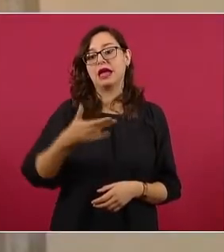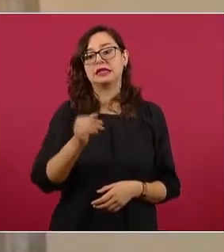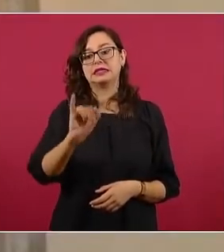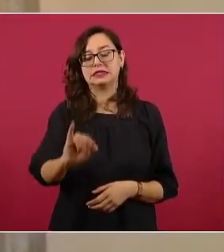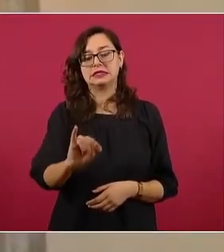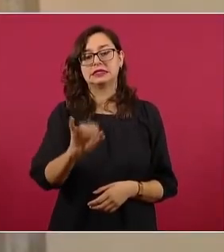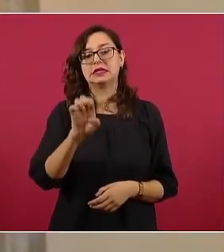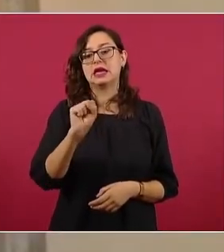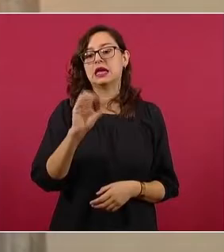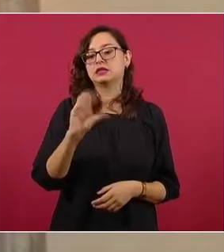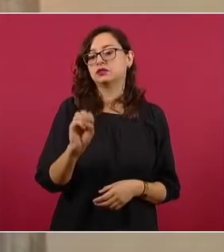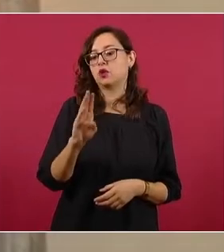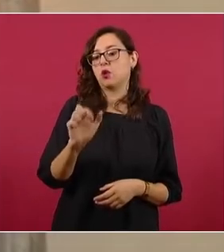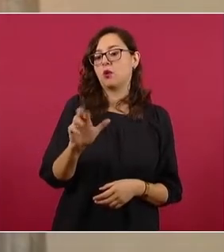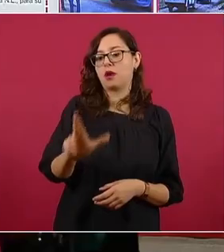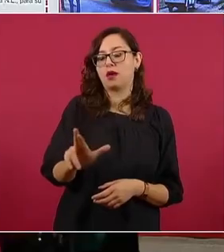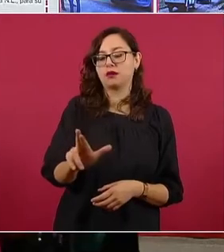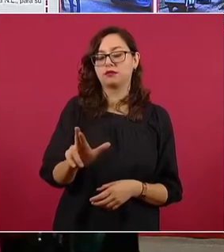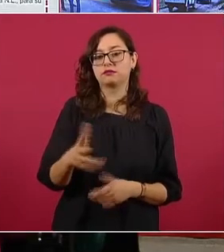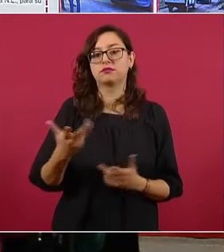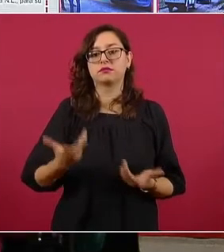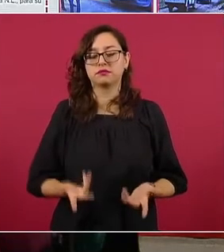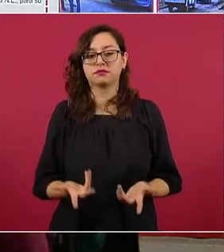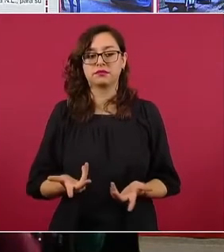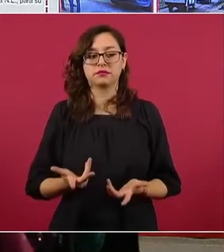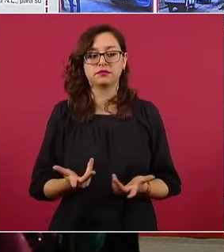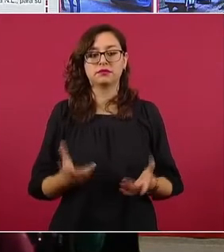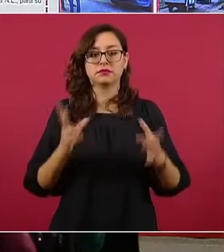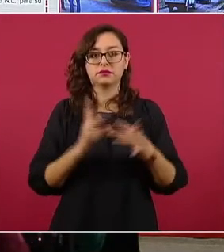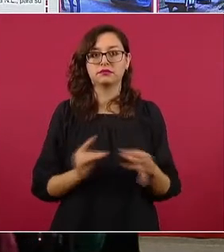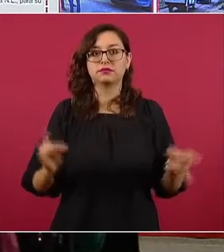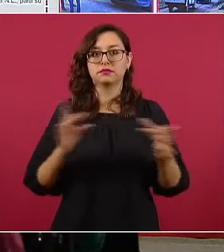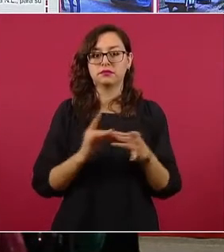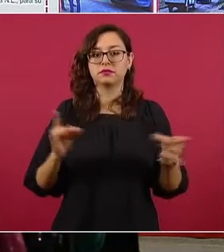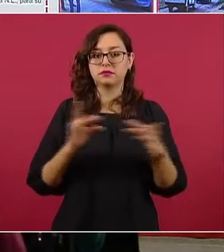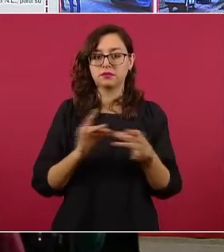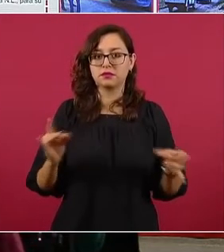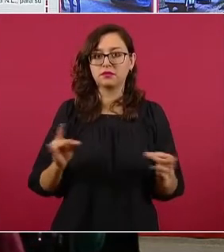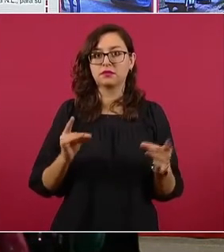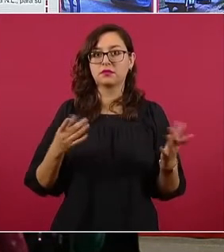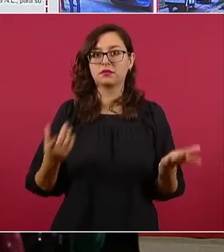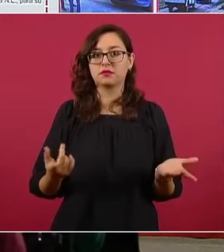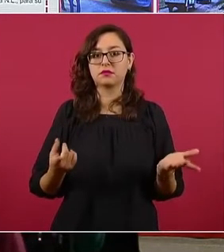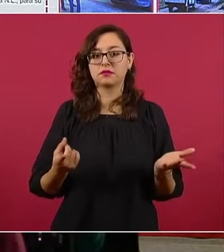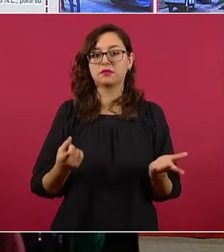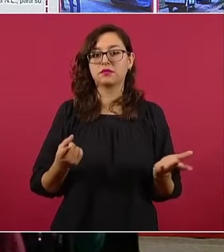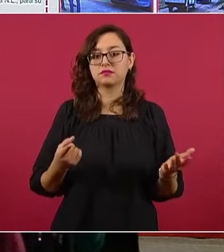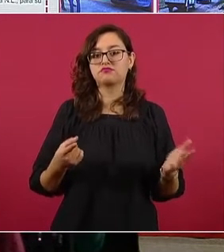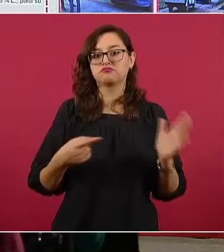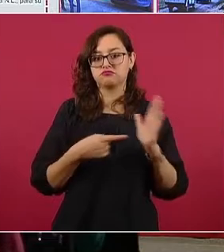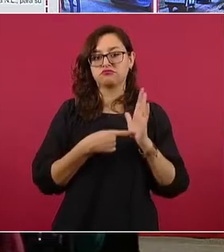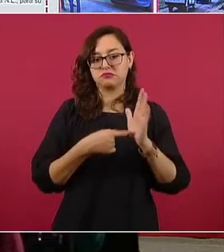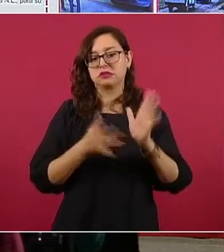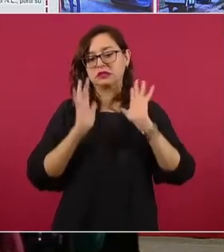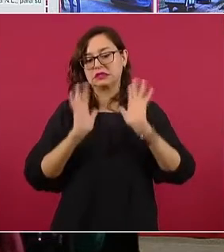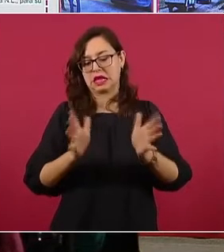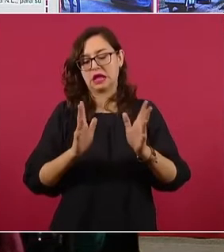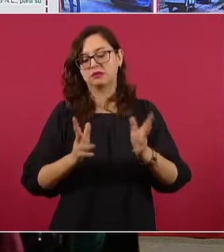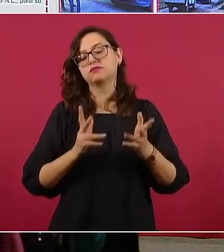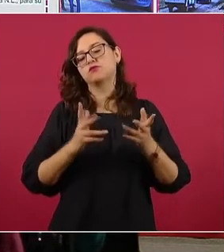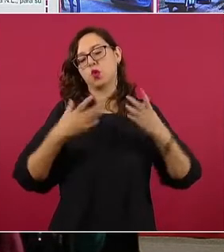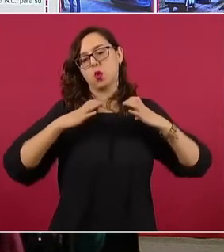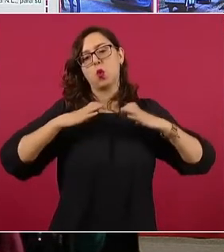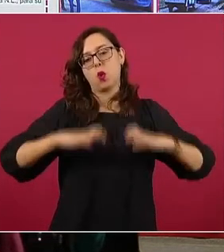Basaldúa de Nuevo León, dar cuenta, como aquí se informó, que se autorizó el proceso legal